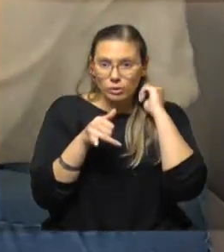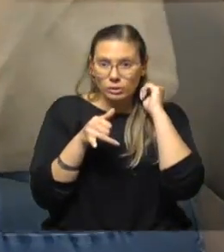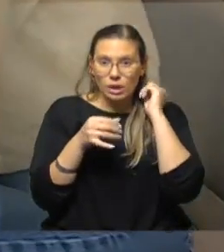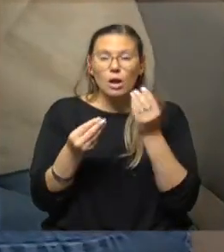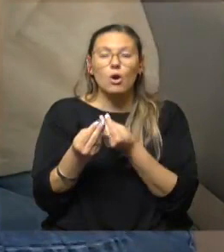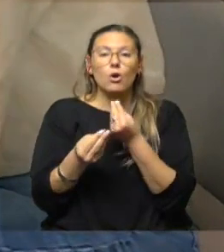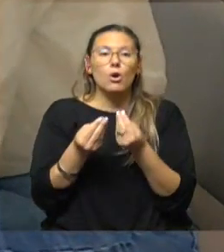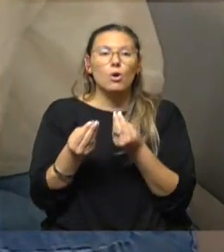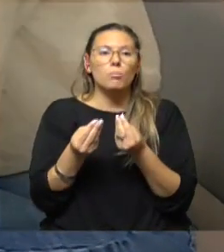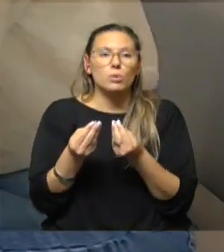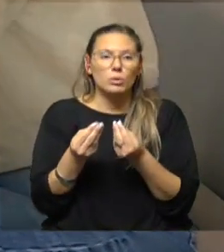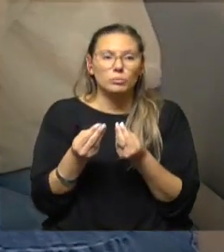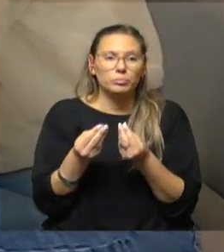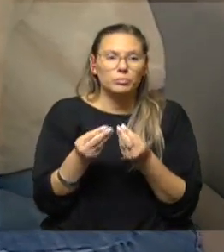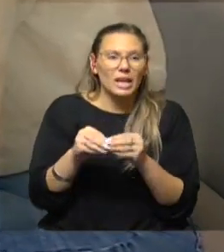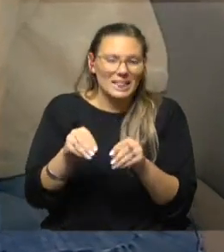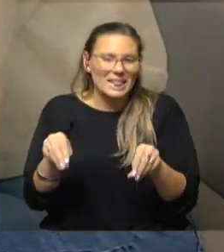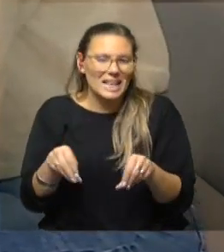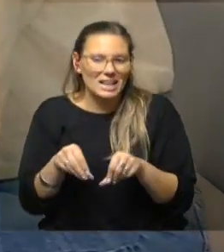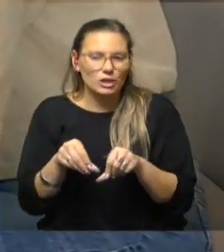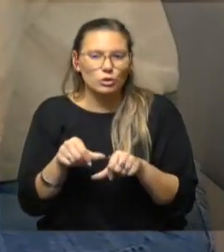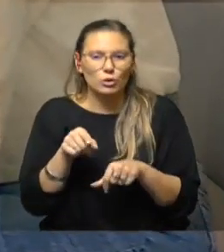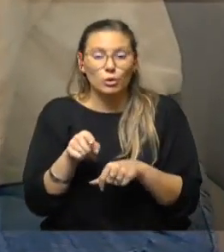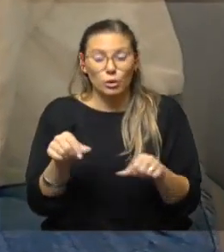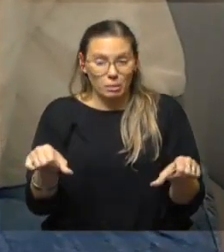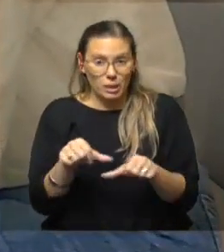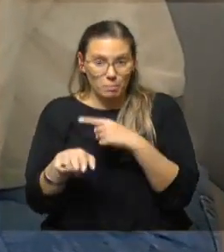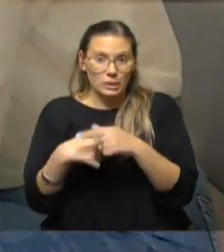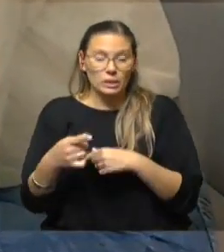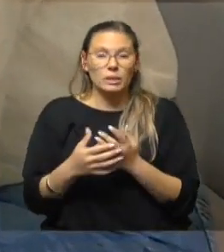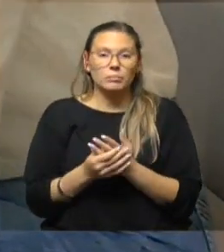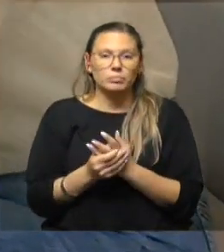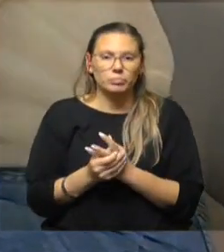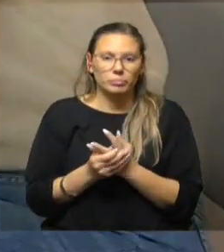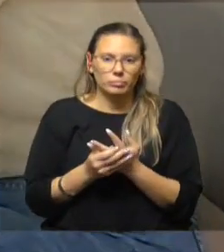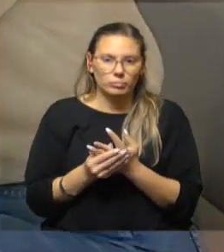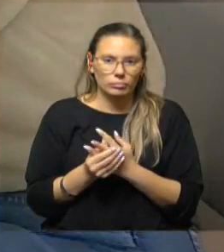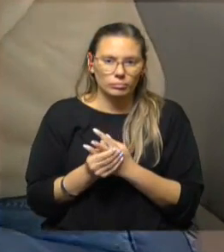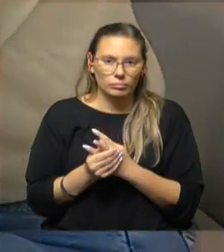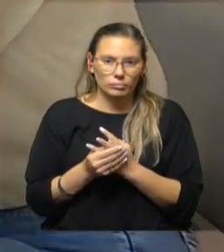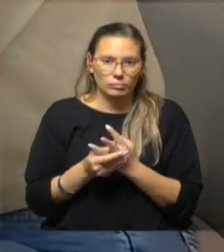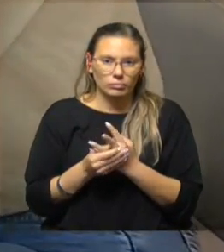cómo relacionás esto de territorios con lo que van a hacer mañana?